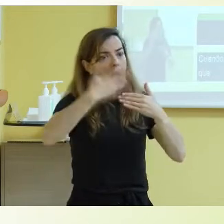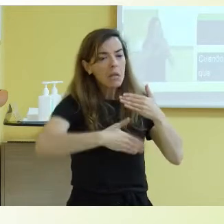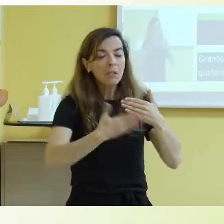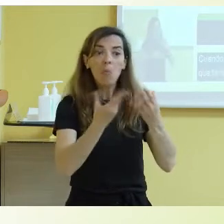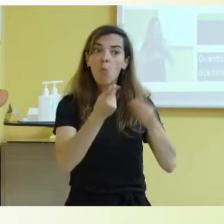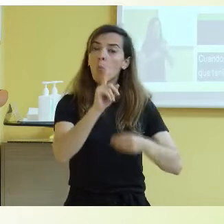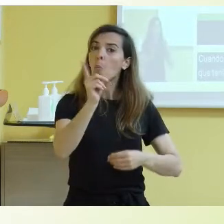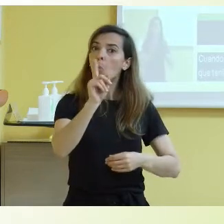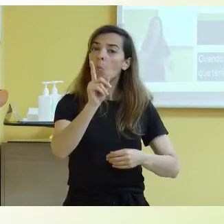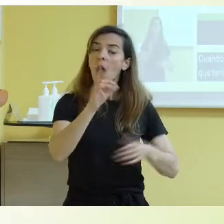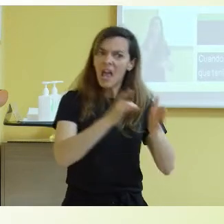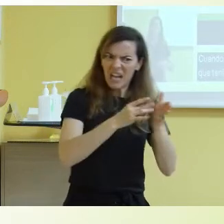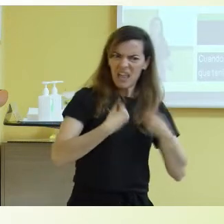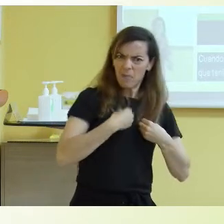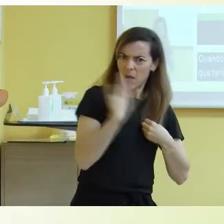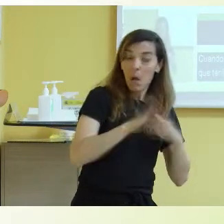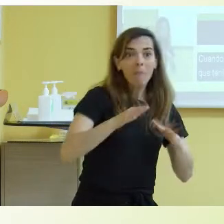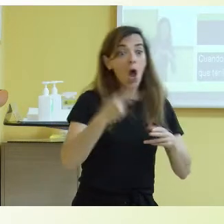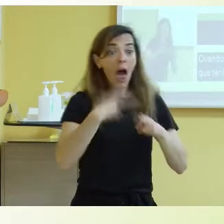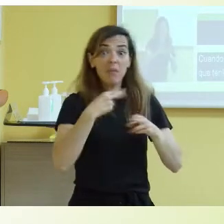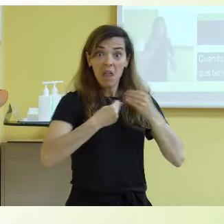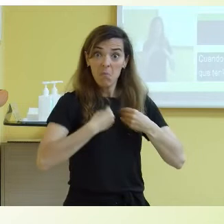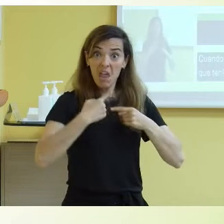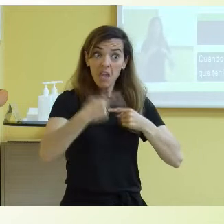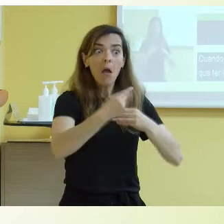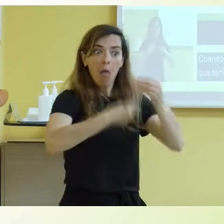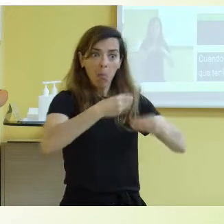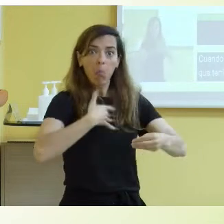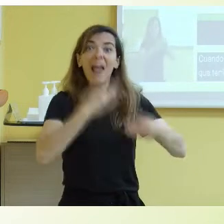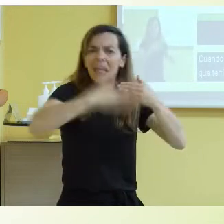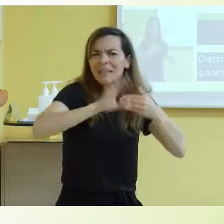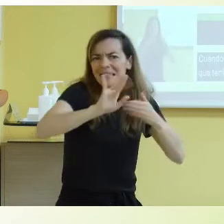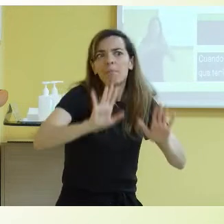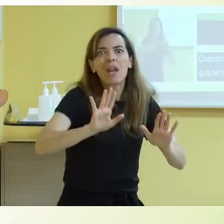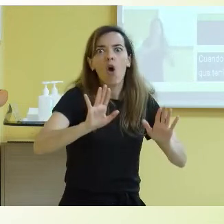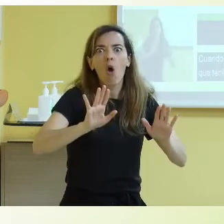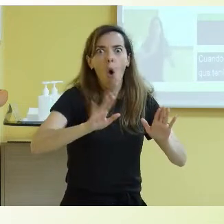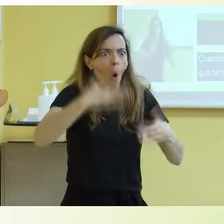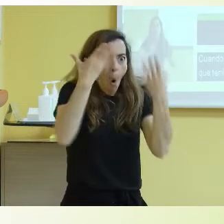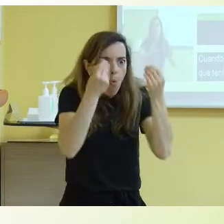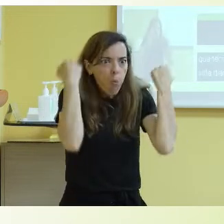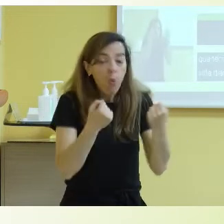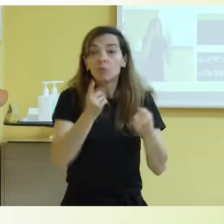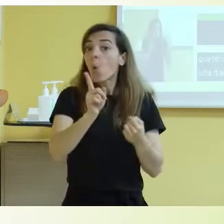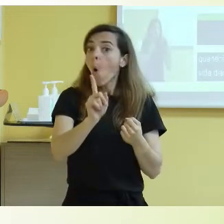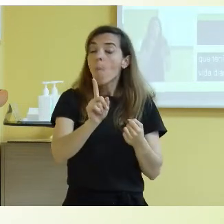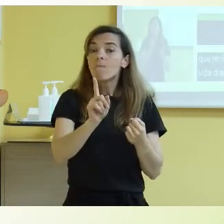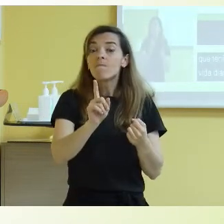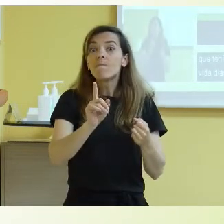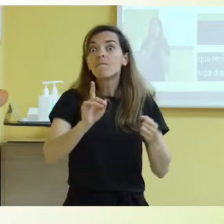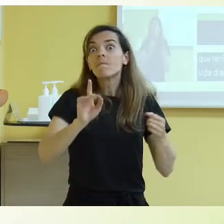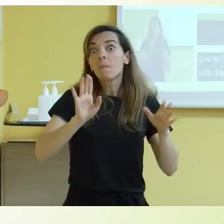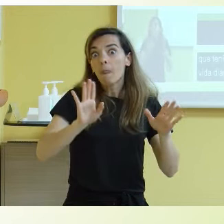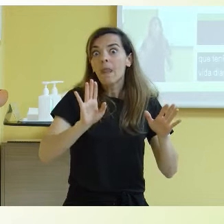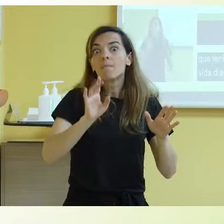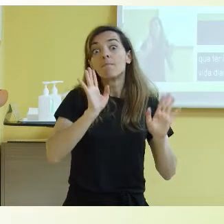pesar de tener una calidad de vida deleznable, no estaban tan limitadas. Estaban limitadas, pero no como nosotros nos esperábamos. Y, sin embargo, sí tenían unos